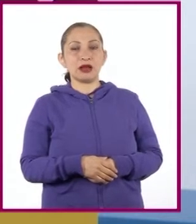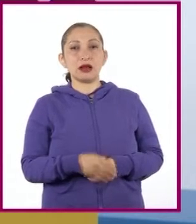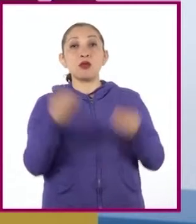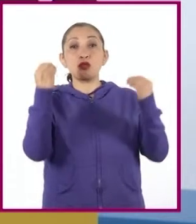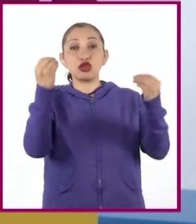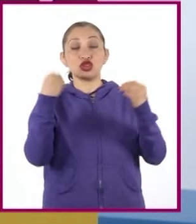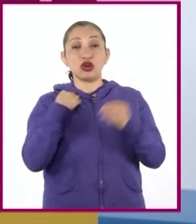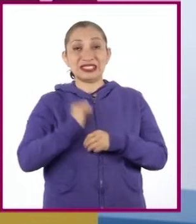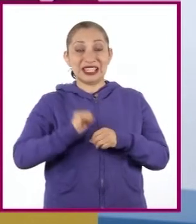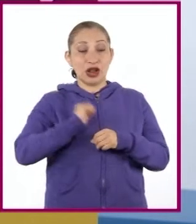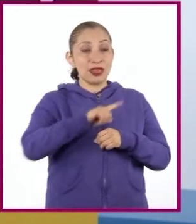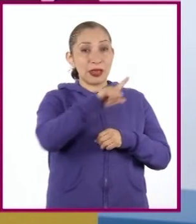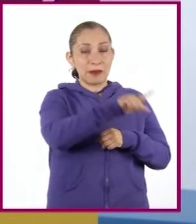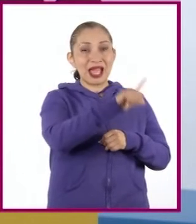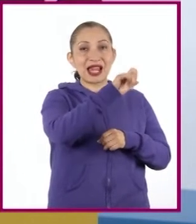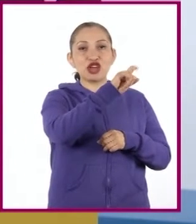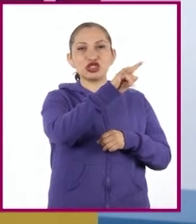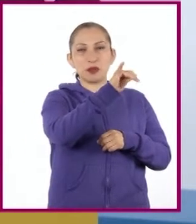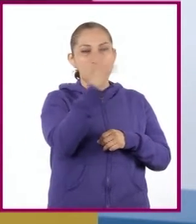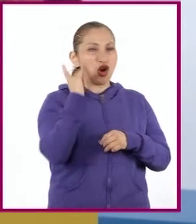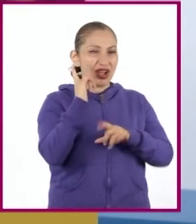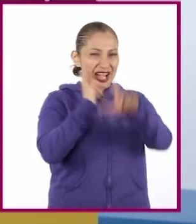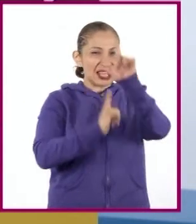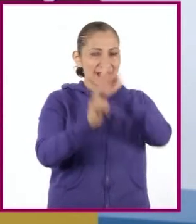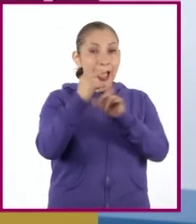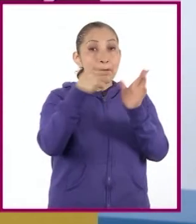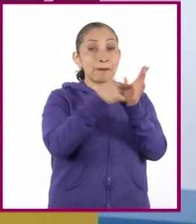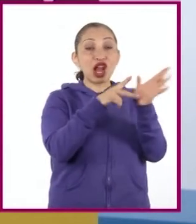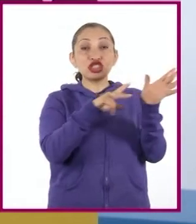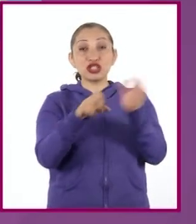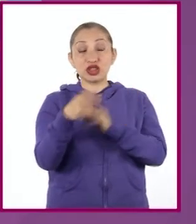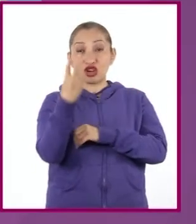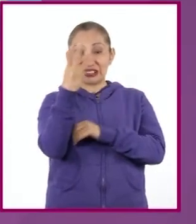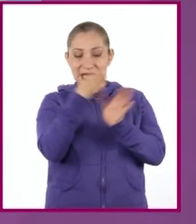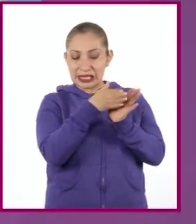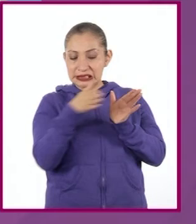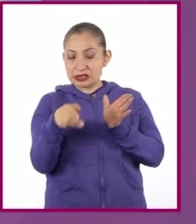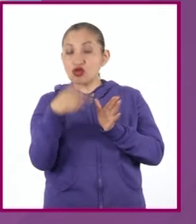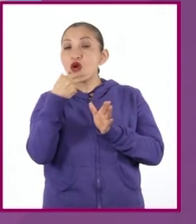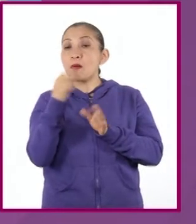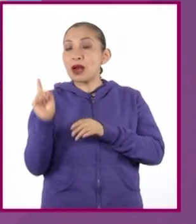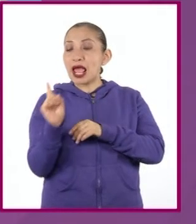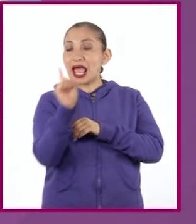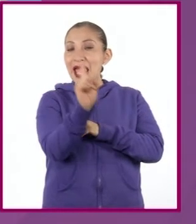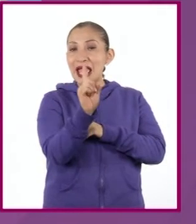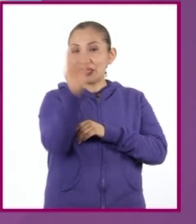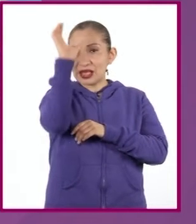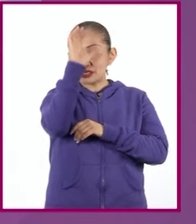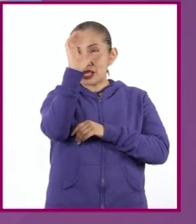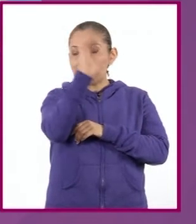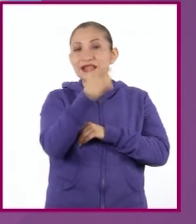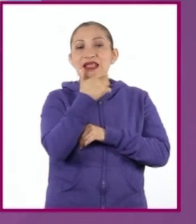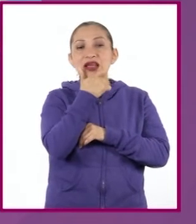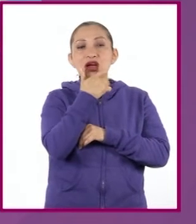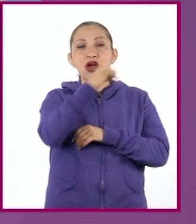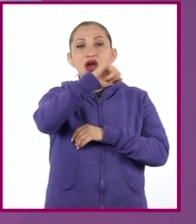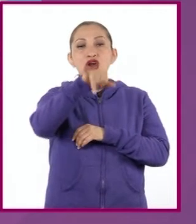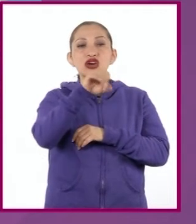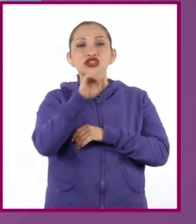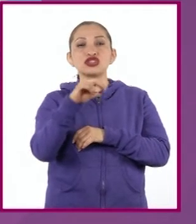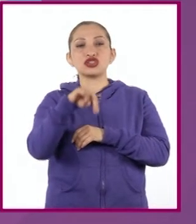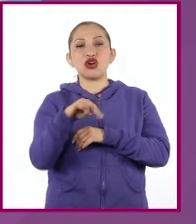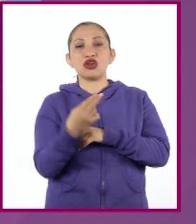Muchos siglos después de Leucipo y Demócrito, en 1803, llegó un científico británico llamado John